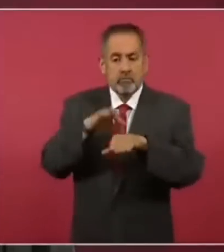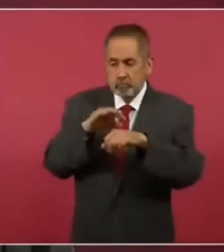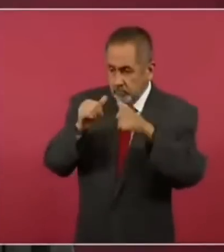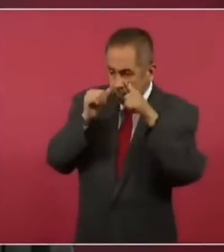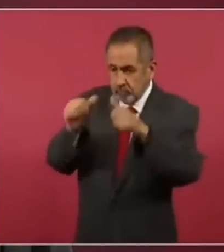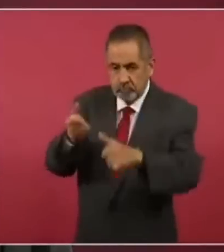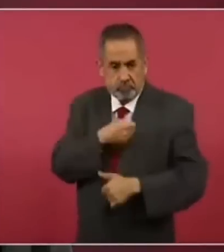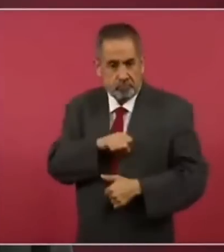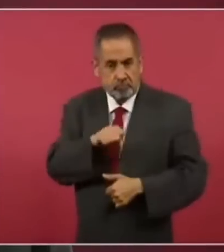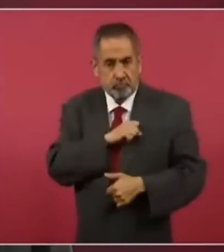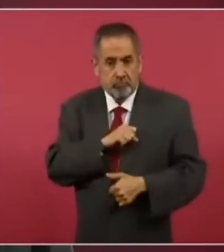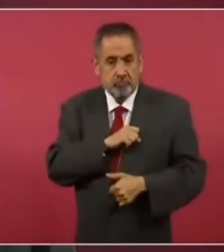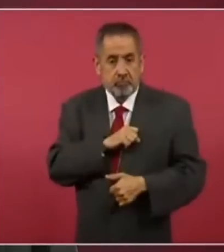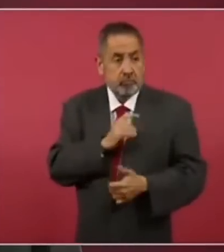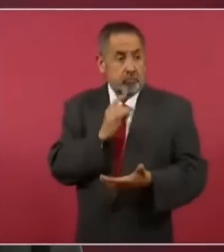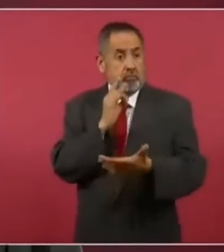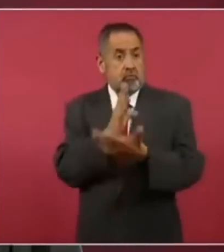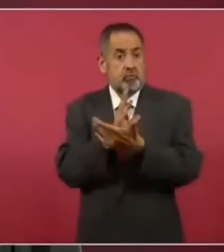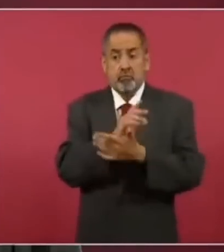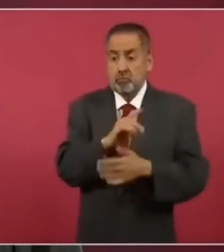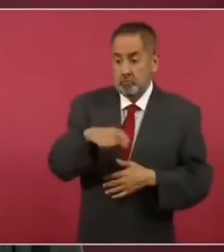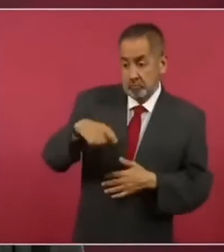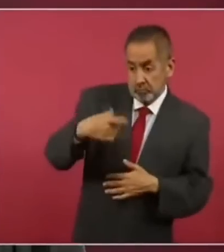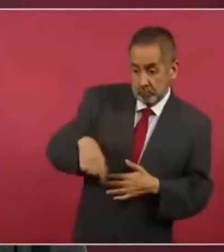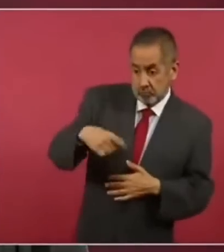salud sean privilegios.